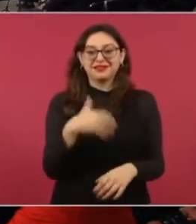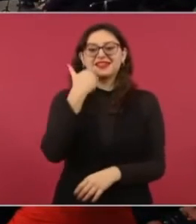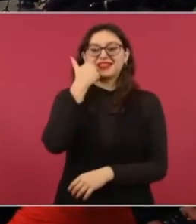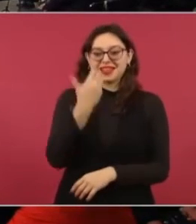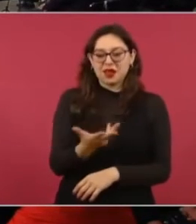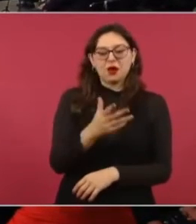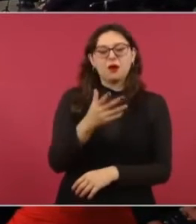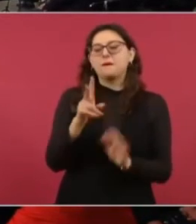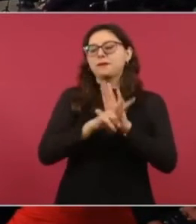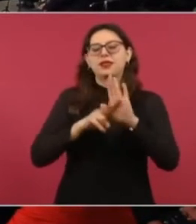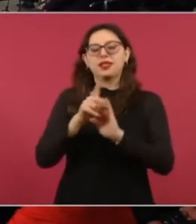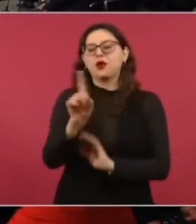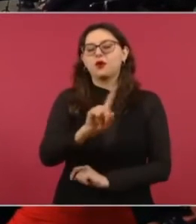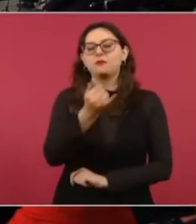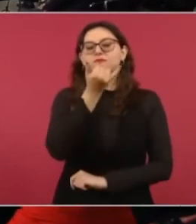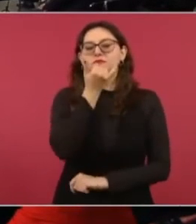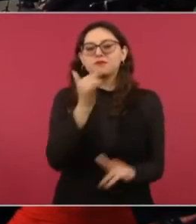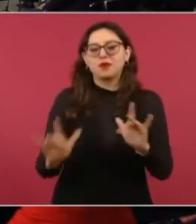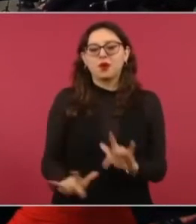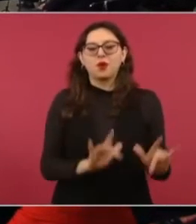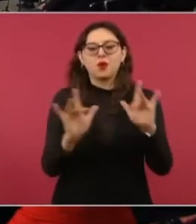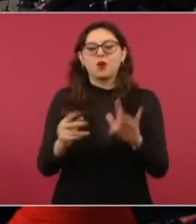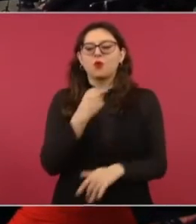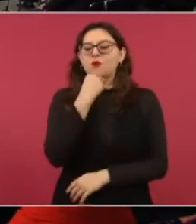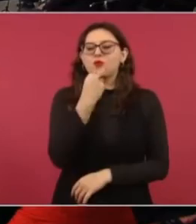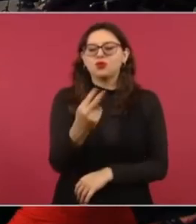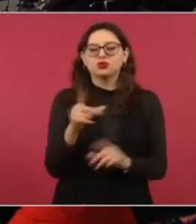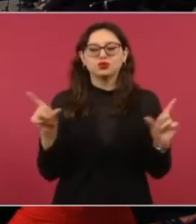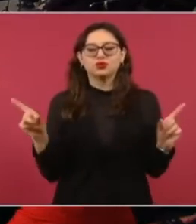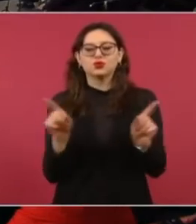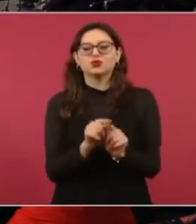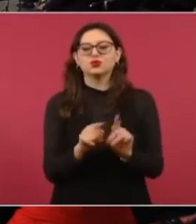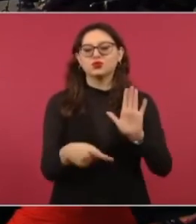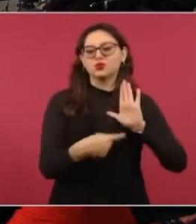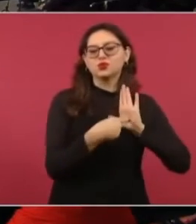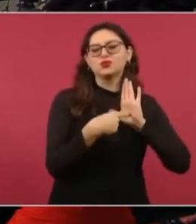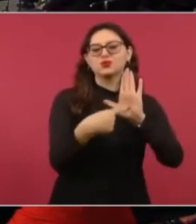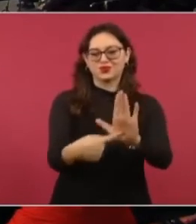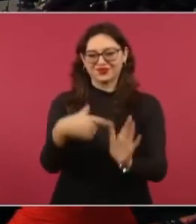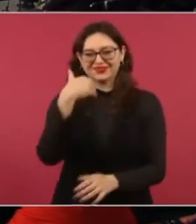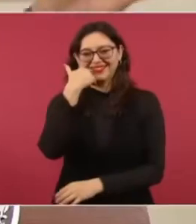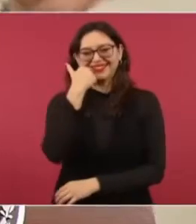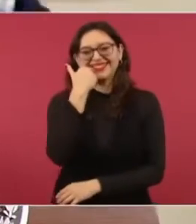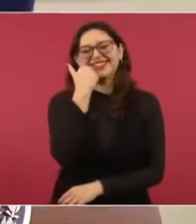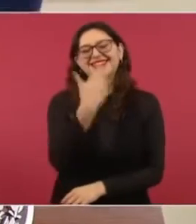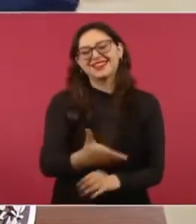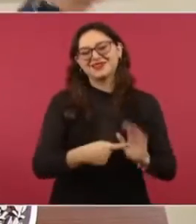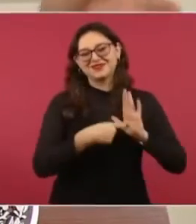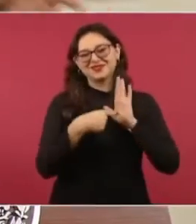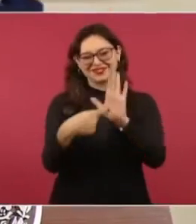es un audio, es muy corto, pero para que también